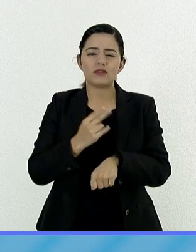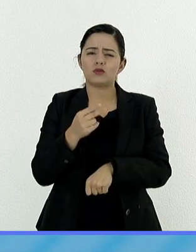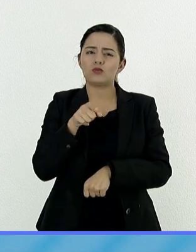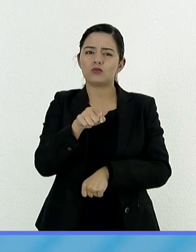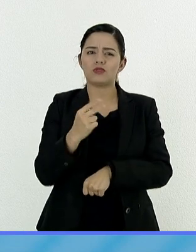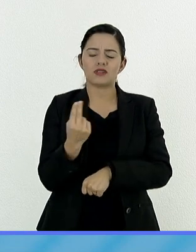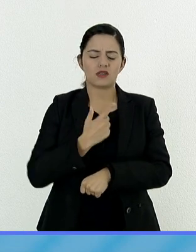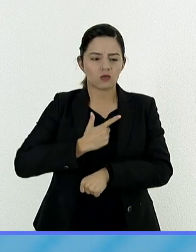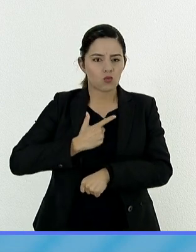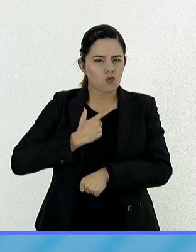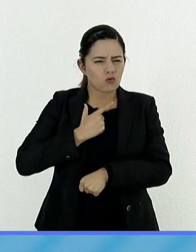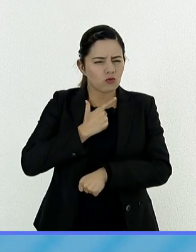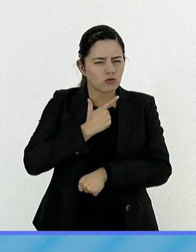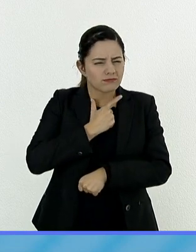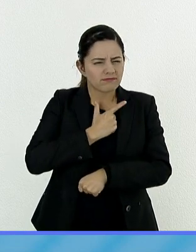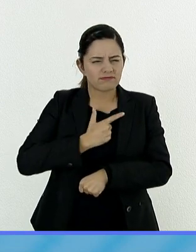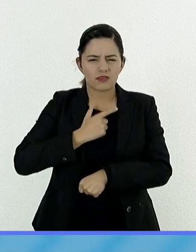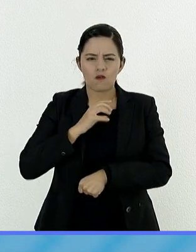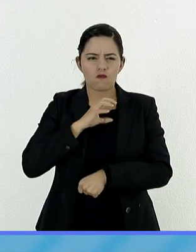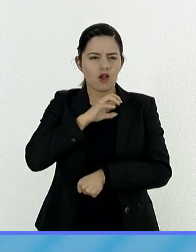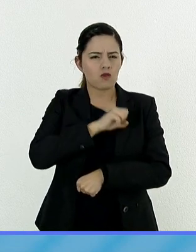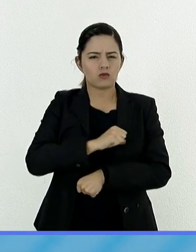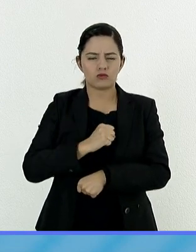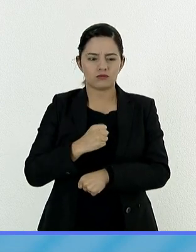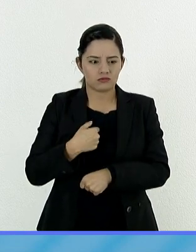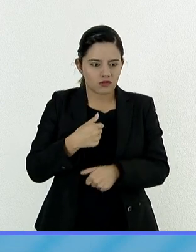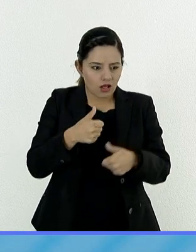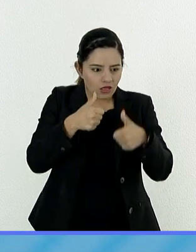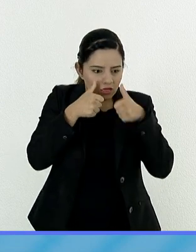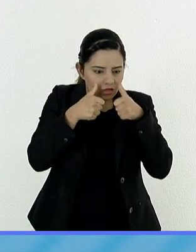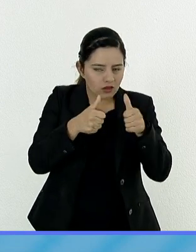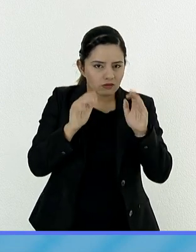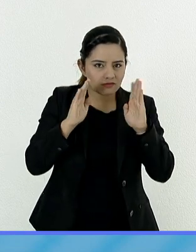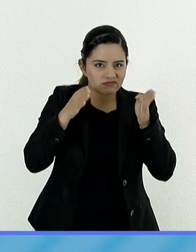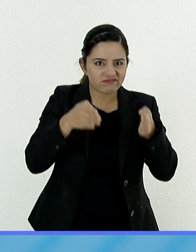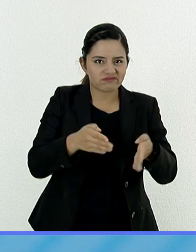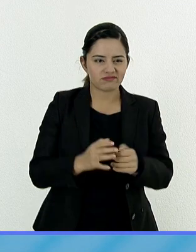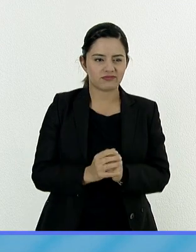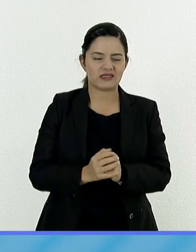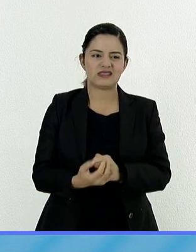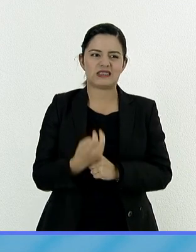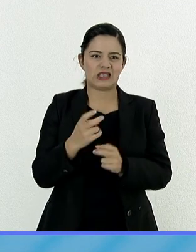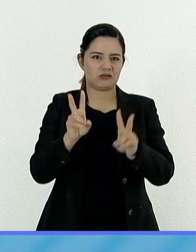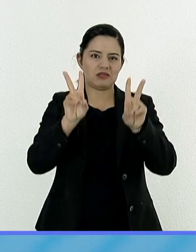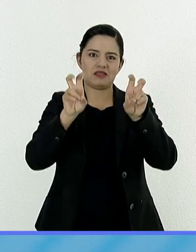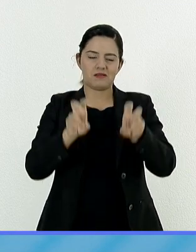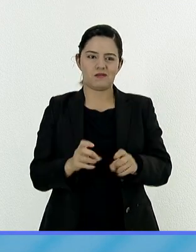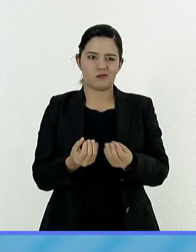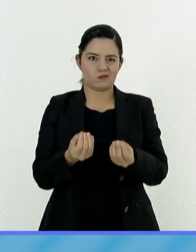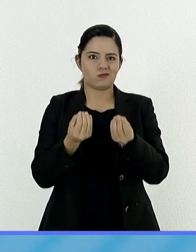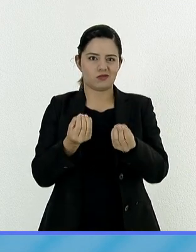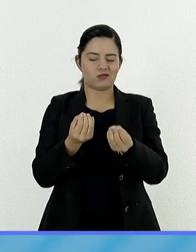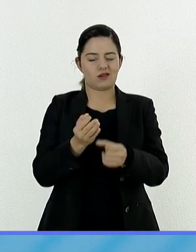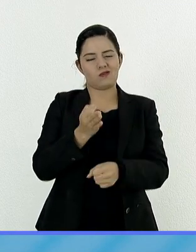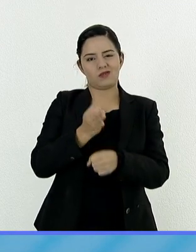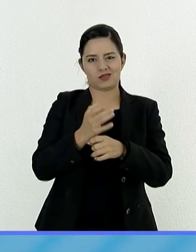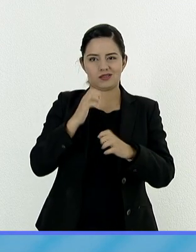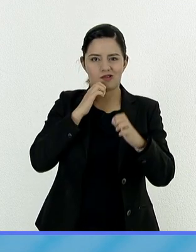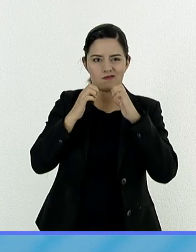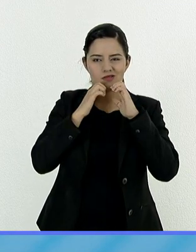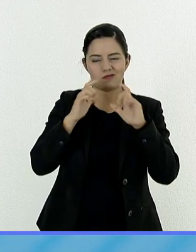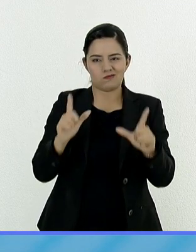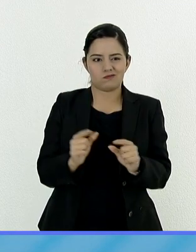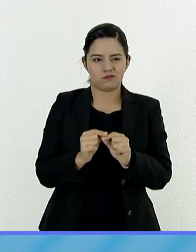todo un universo es fascinante a ver son muchos temas de los que quisiéramos abordar en esta corte entrevista Pero